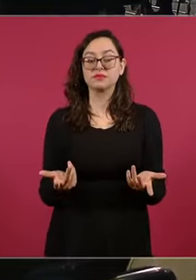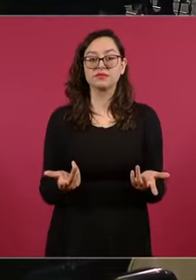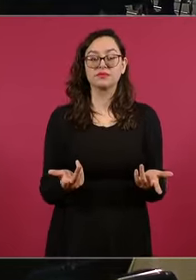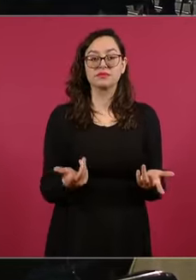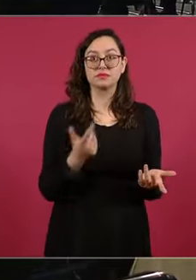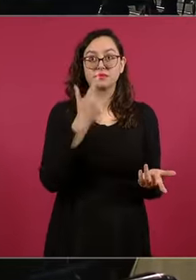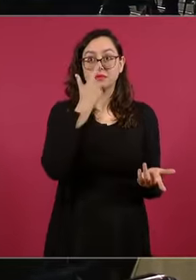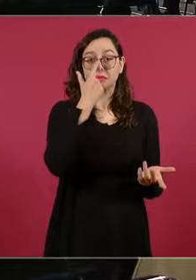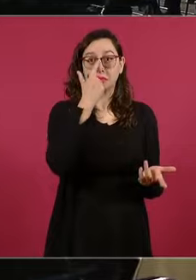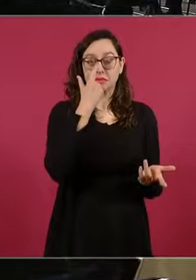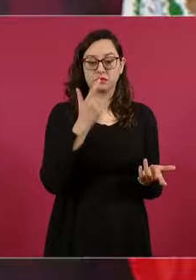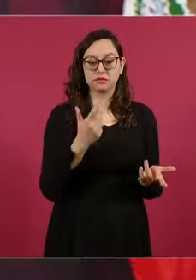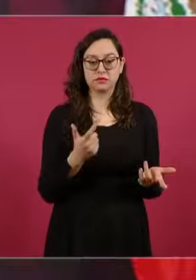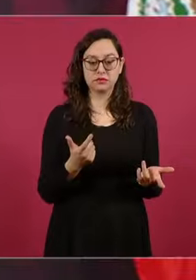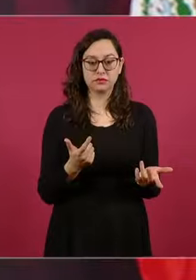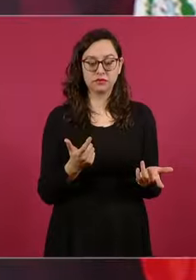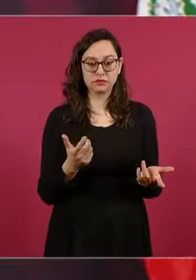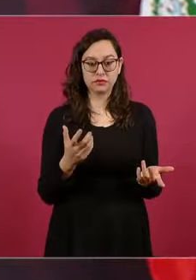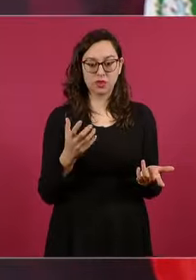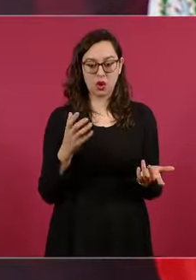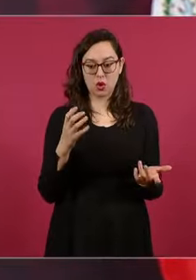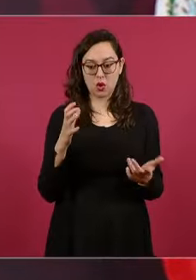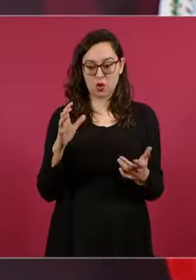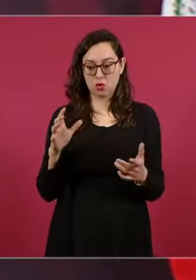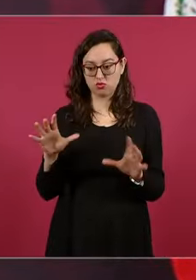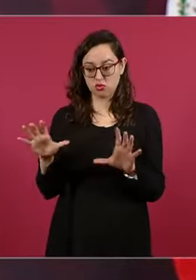entre más cultura,